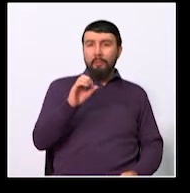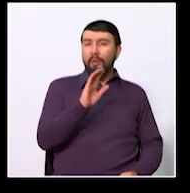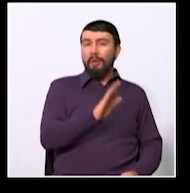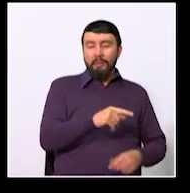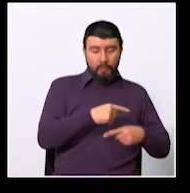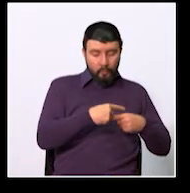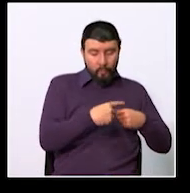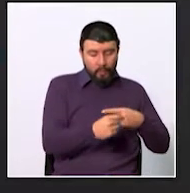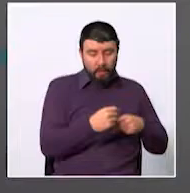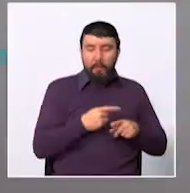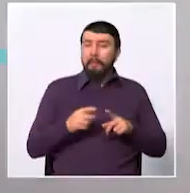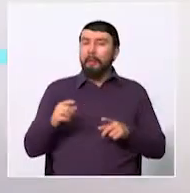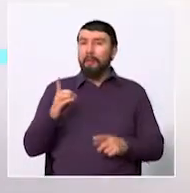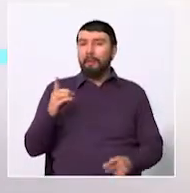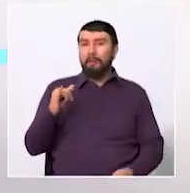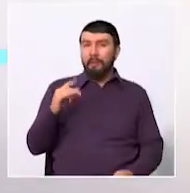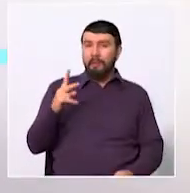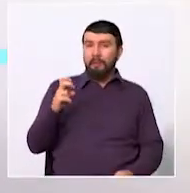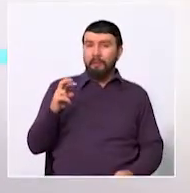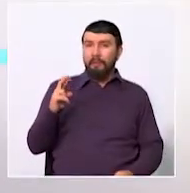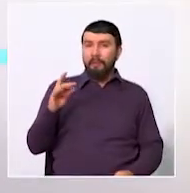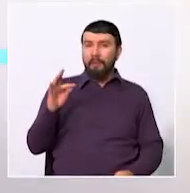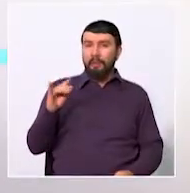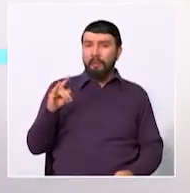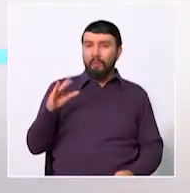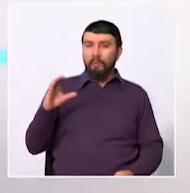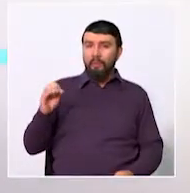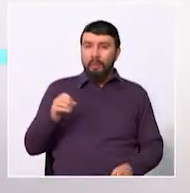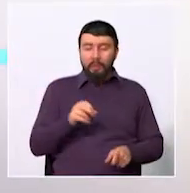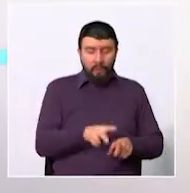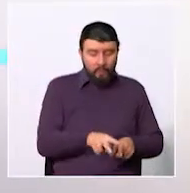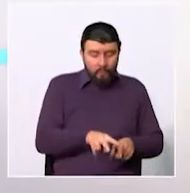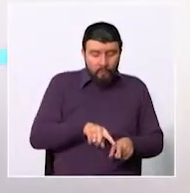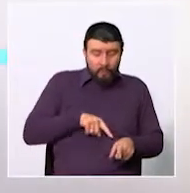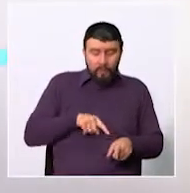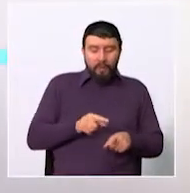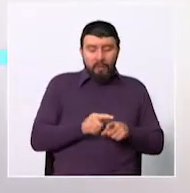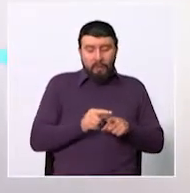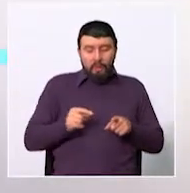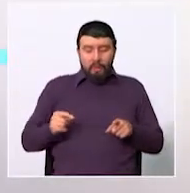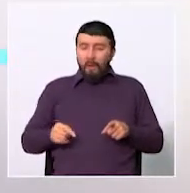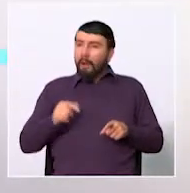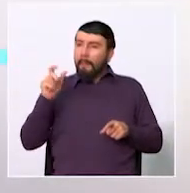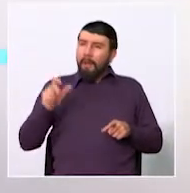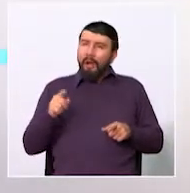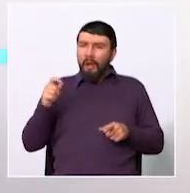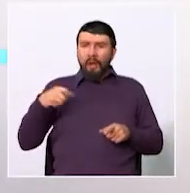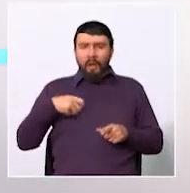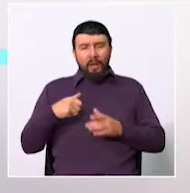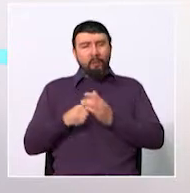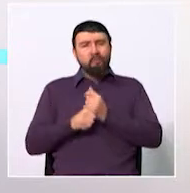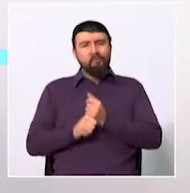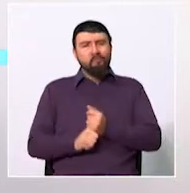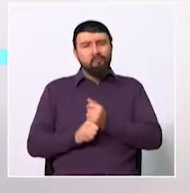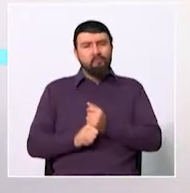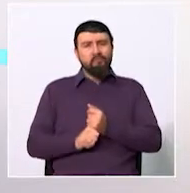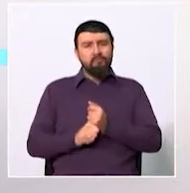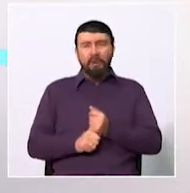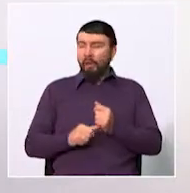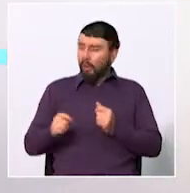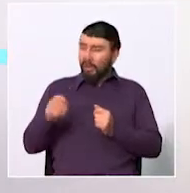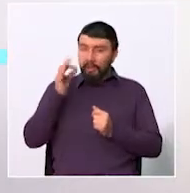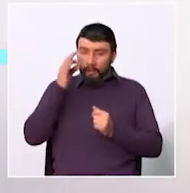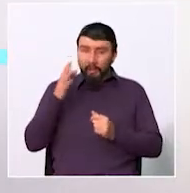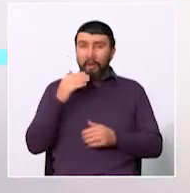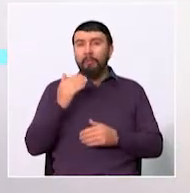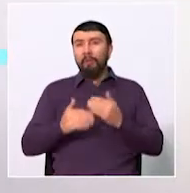es hacia adentro el gran problema es que este tipo de lesiones en un paciente con estreñimiento lo puede llevar